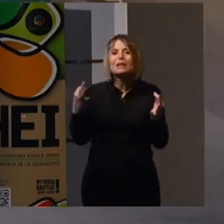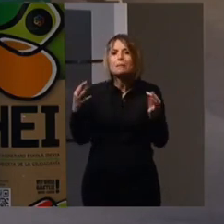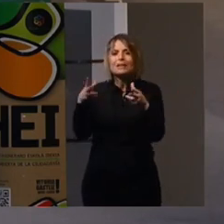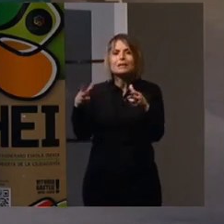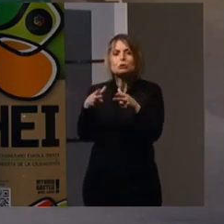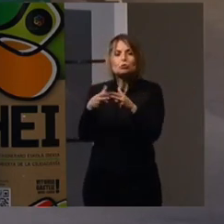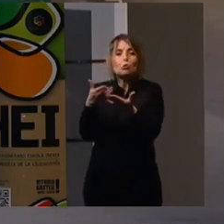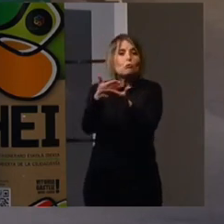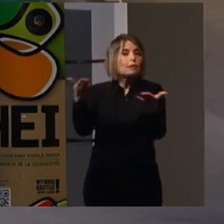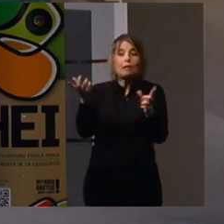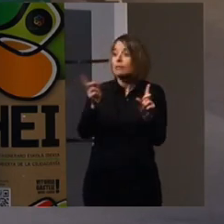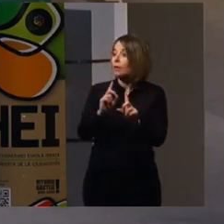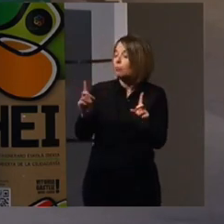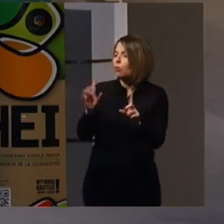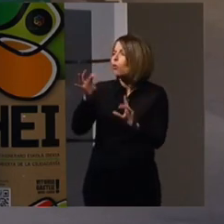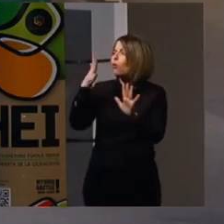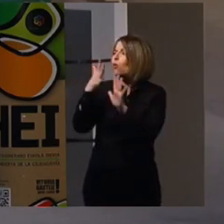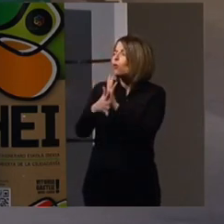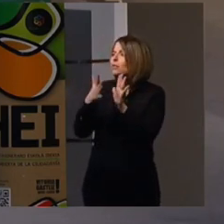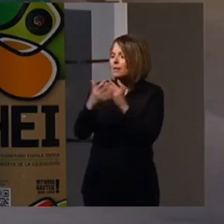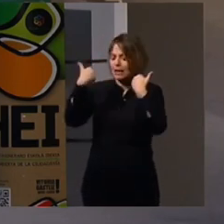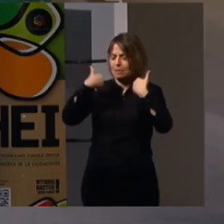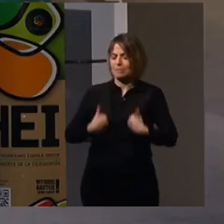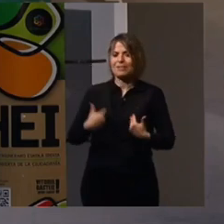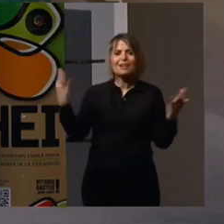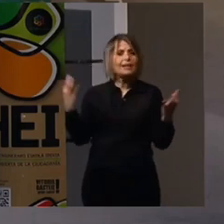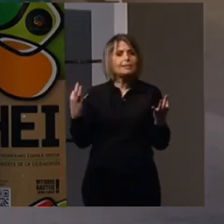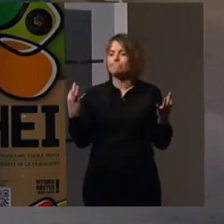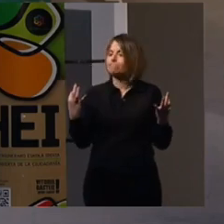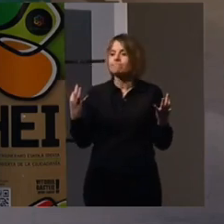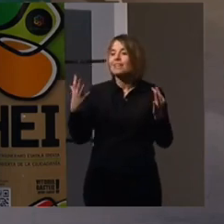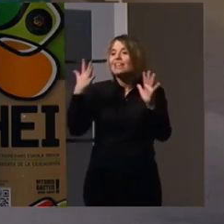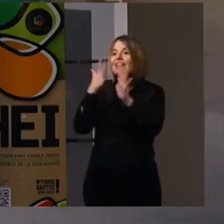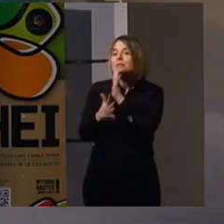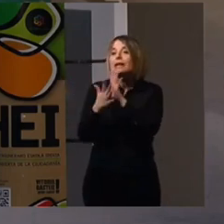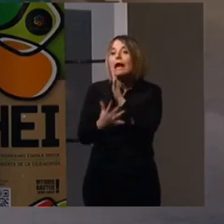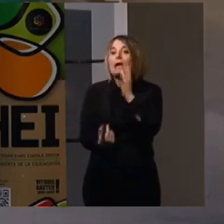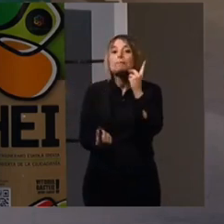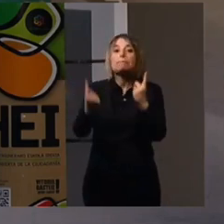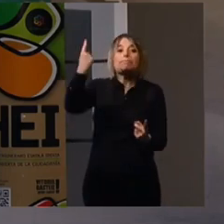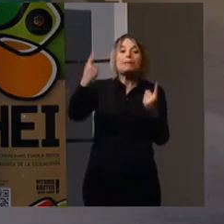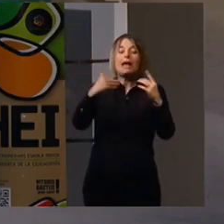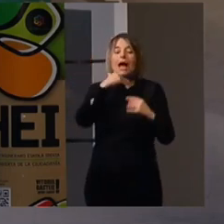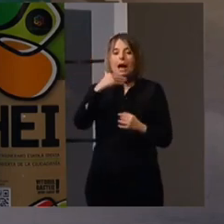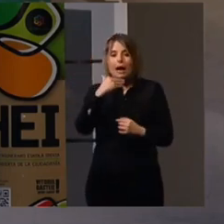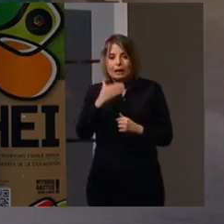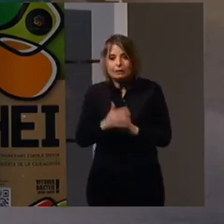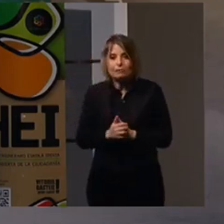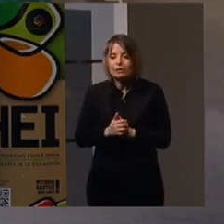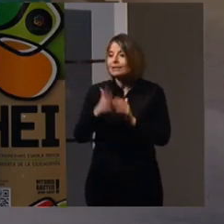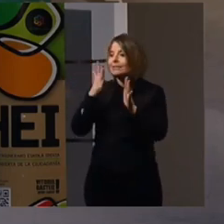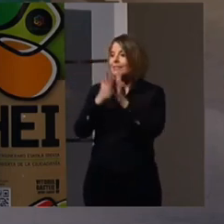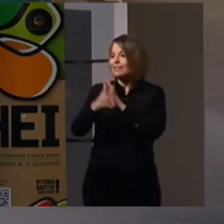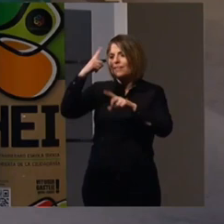como sociedad, ni está hecha para explicar qué nos pasa como sujetos. Está hecha para explicar algunas cosas, ¿vale? No significa